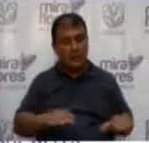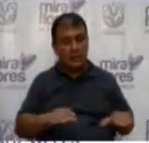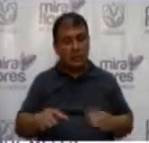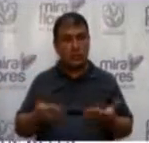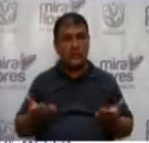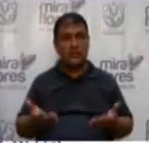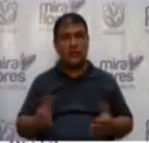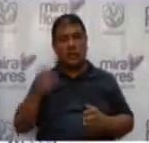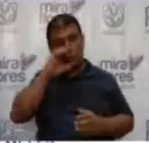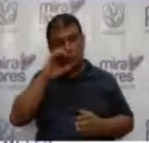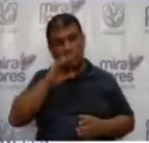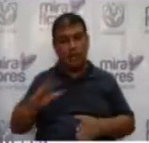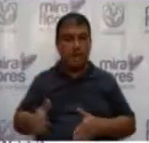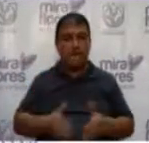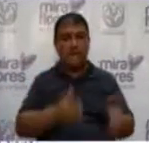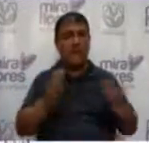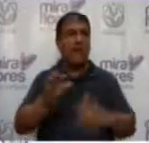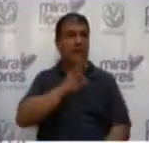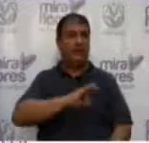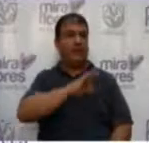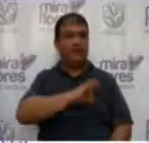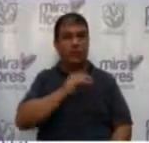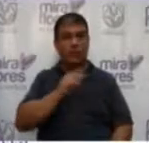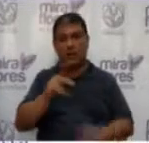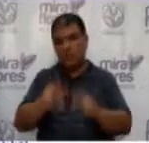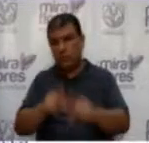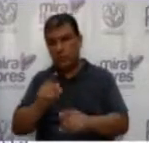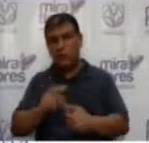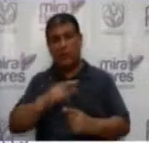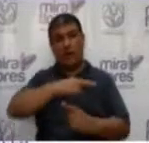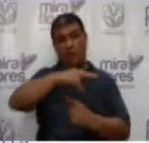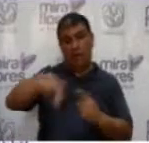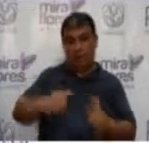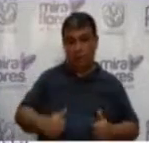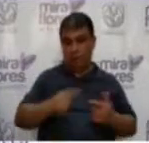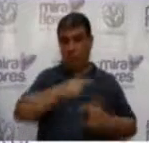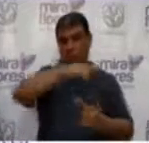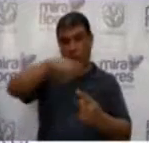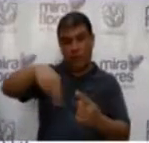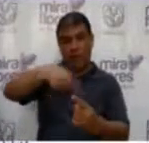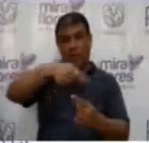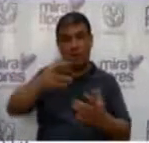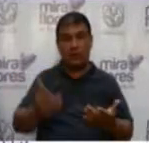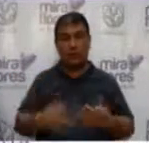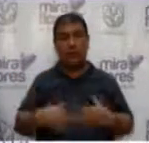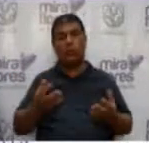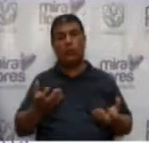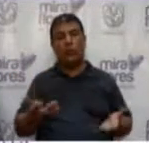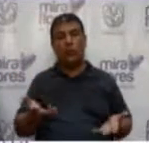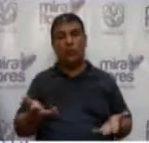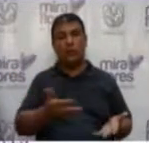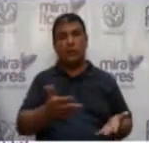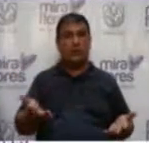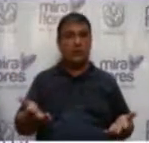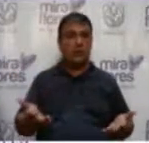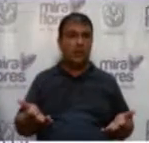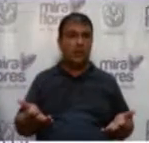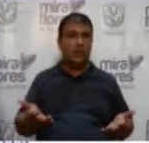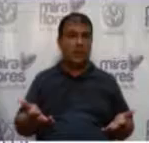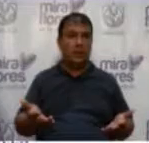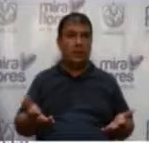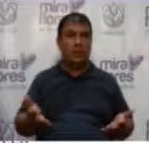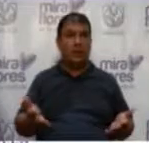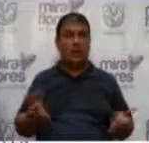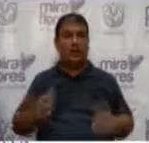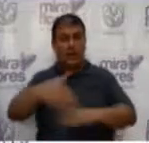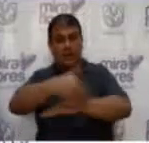es buscar algún tipo de beneficio para los ciudadanos de ese entorno. Y como quiera que en